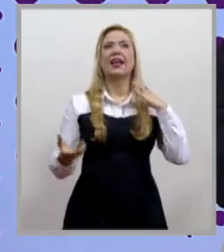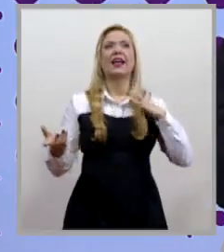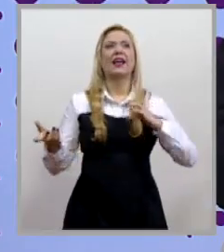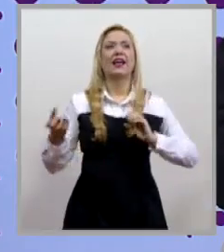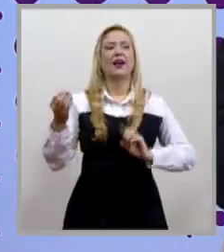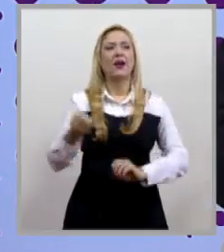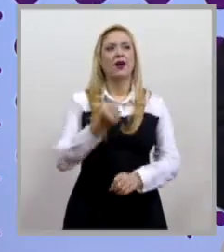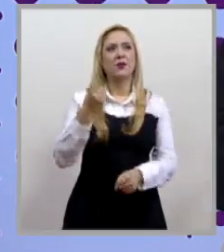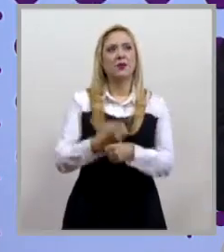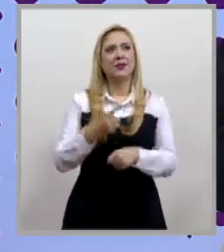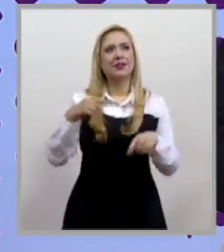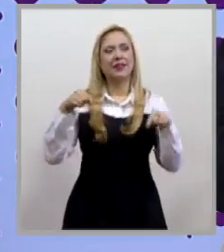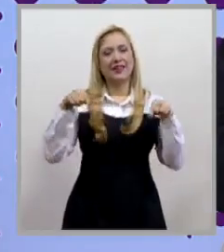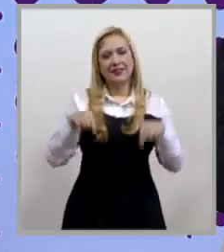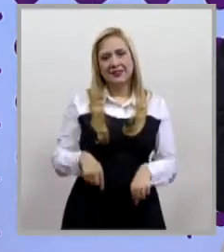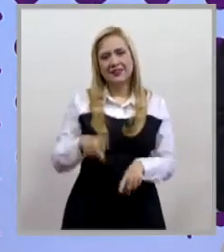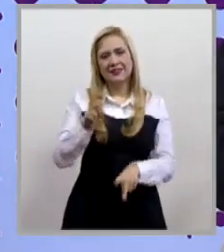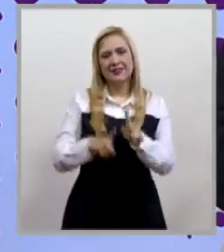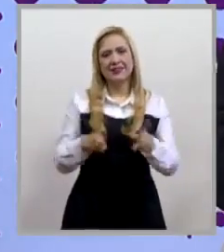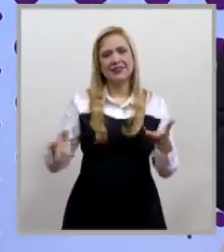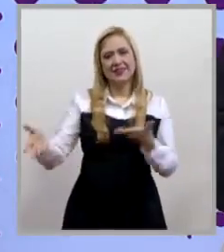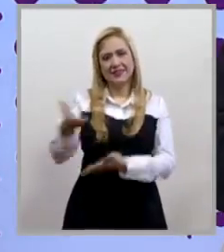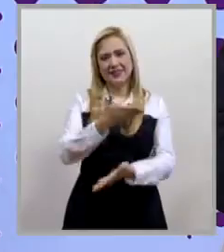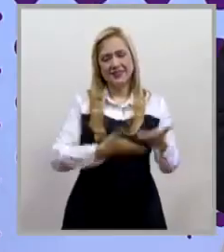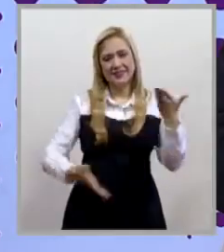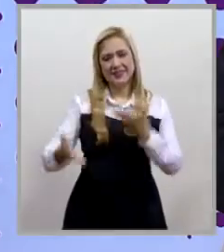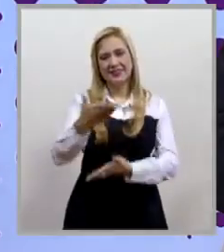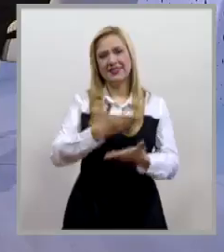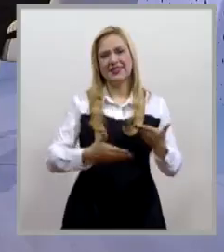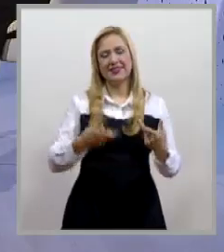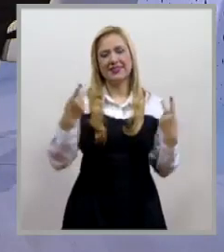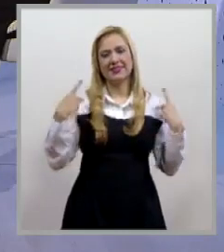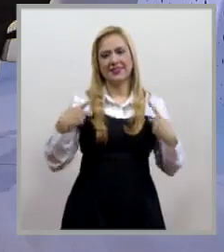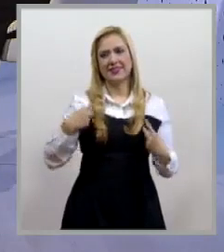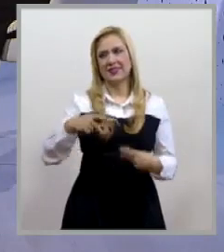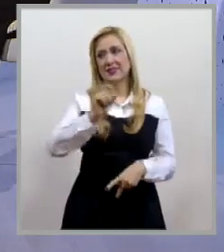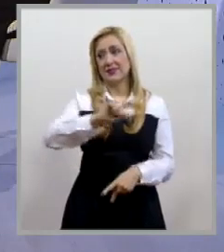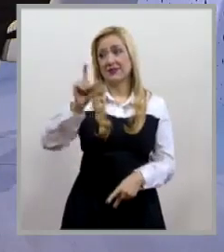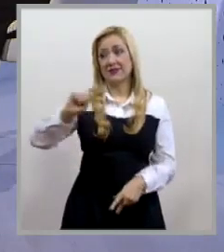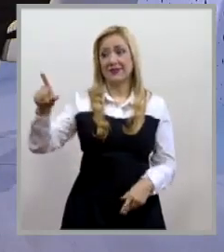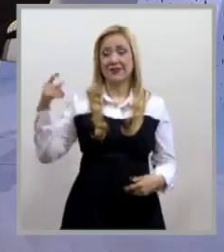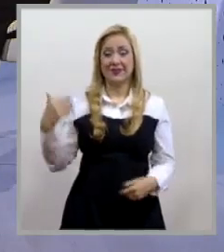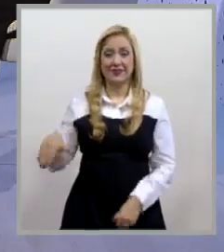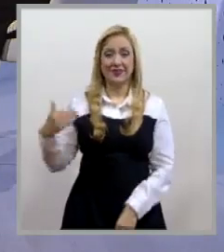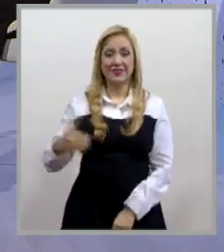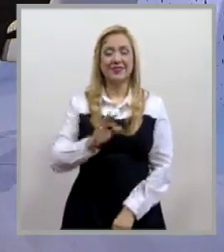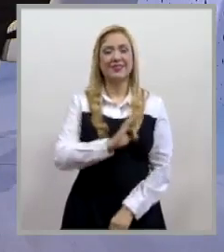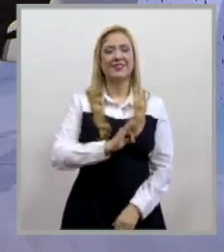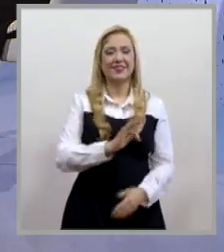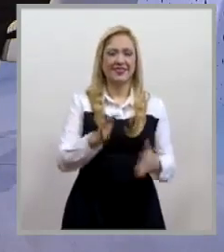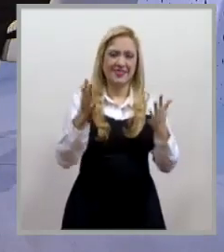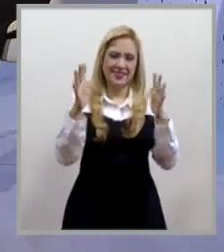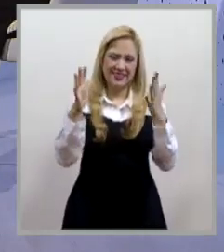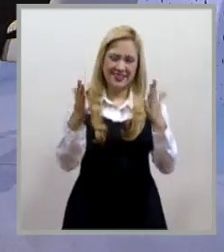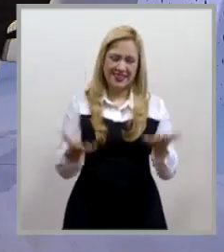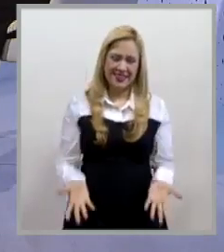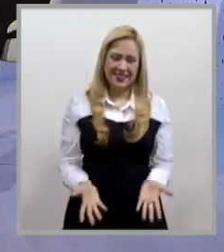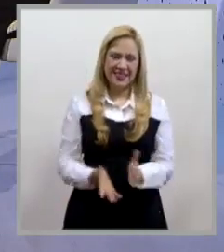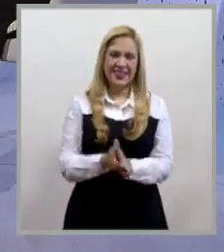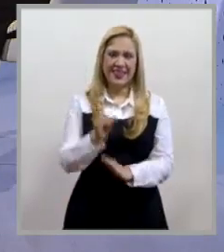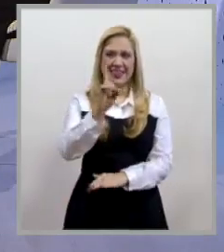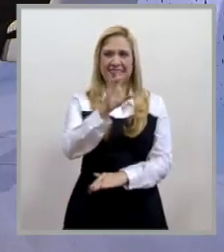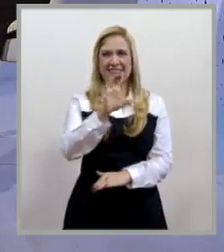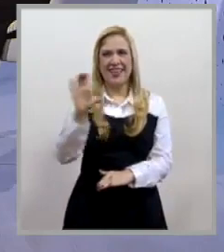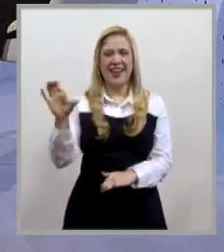la oportunidad de compartir con distinguidas personalidades. Felicidades por este Gracias. programa